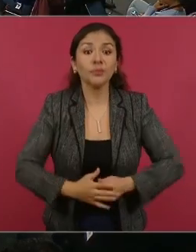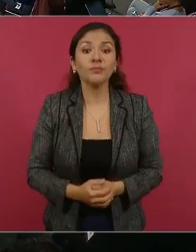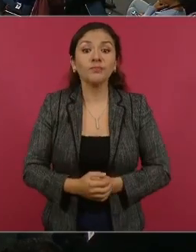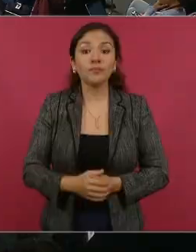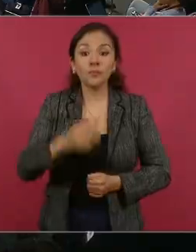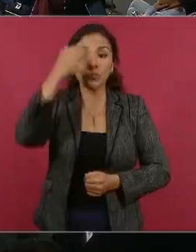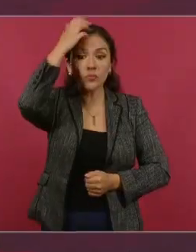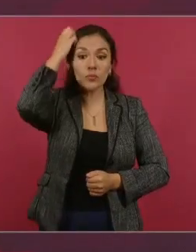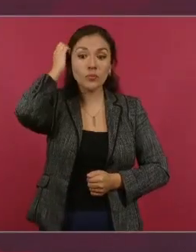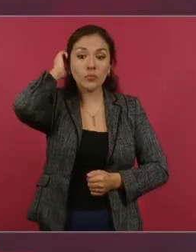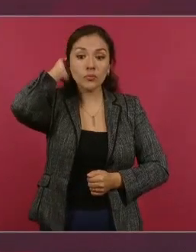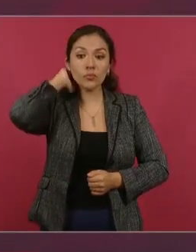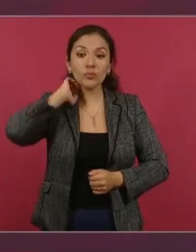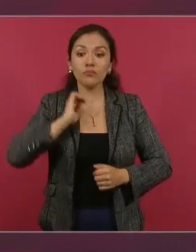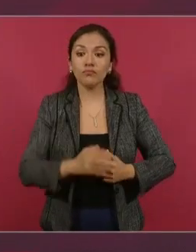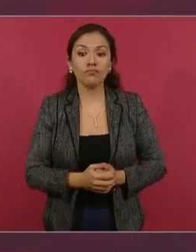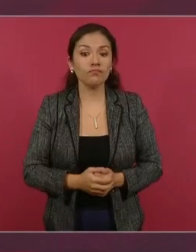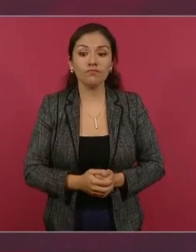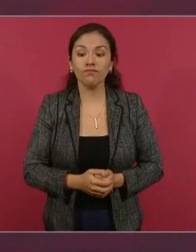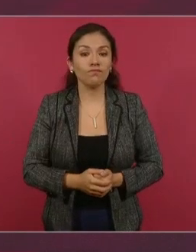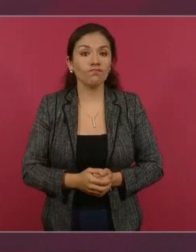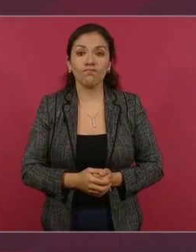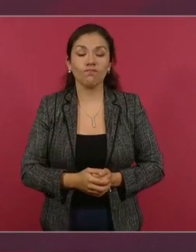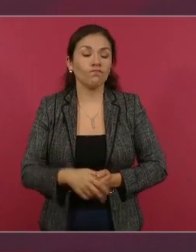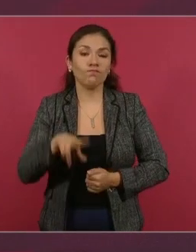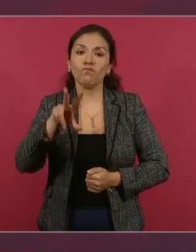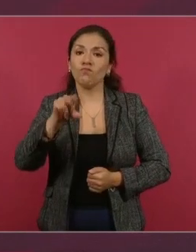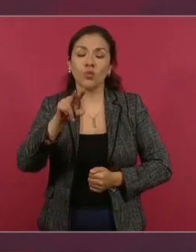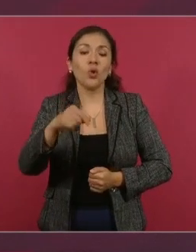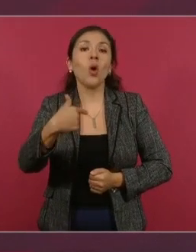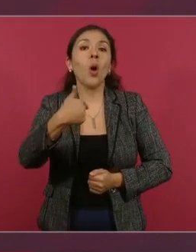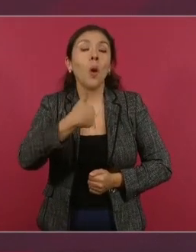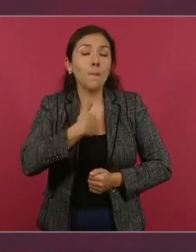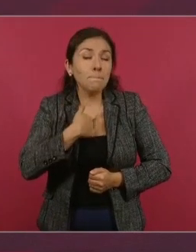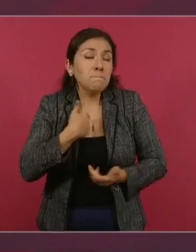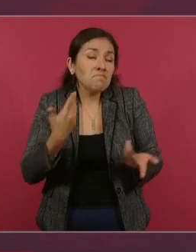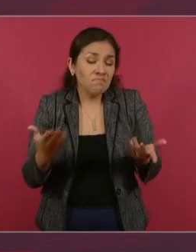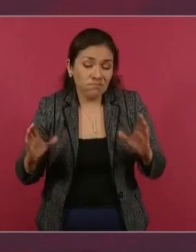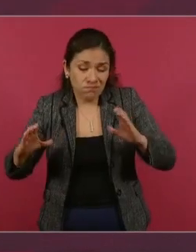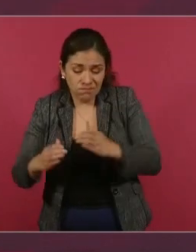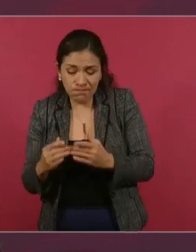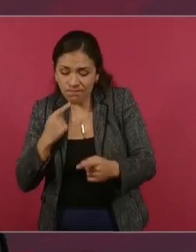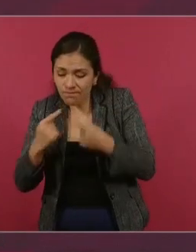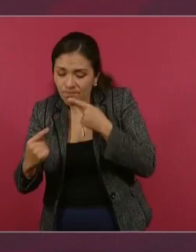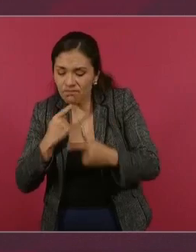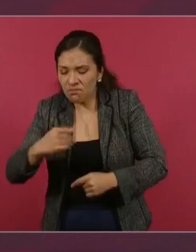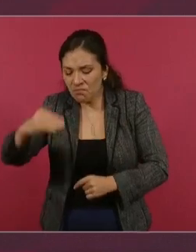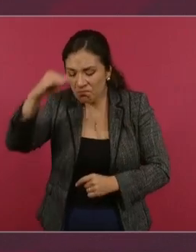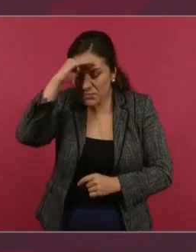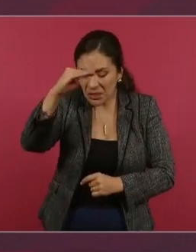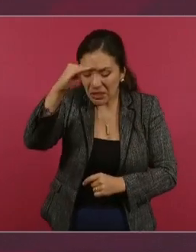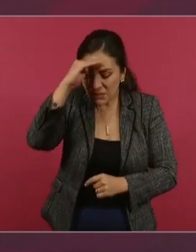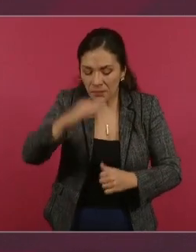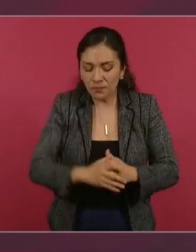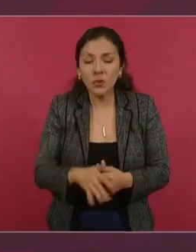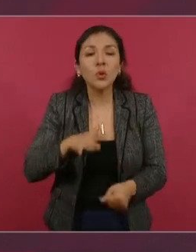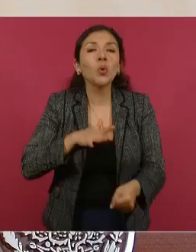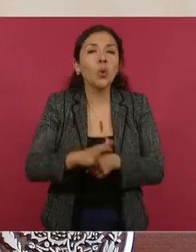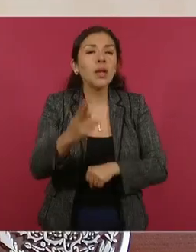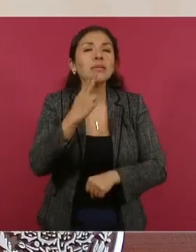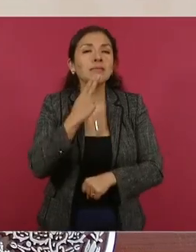No, nosotros lo que pensamos que ayuda